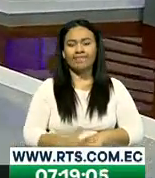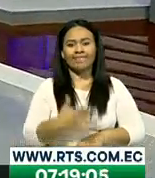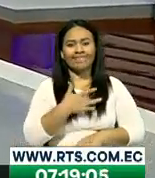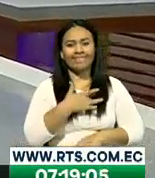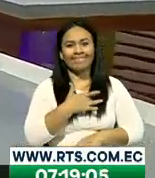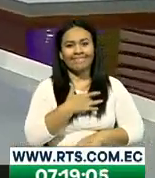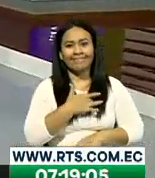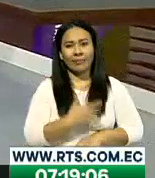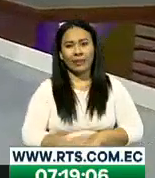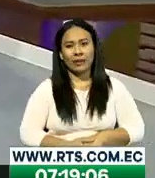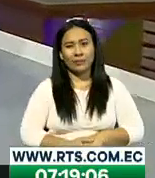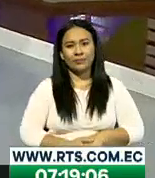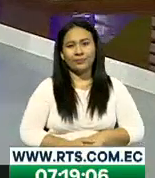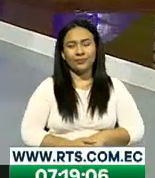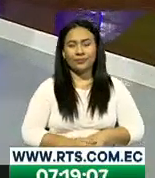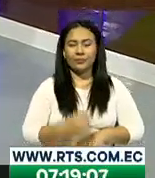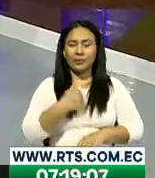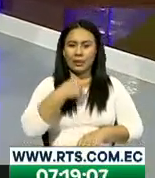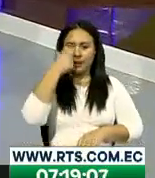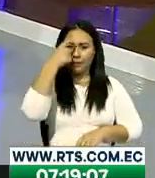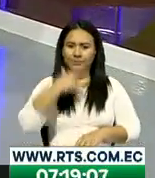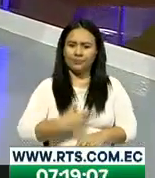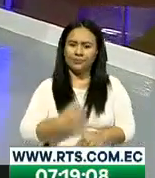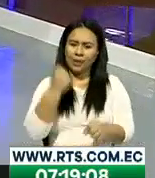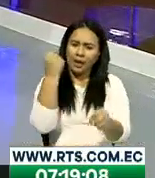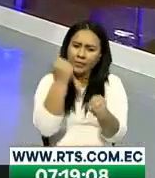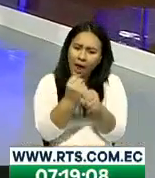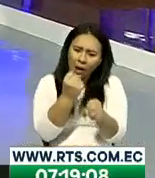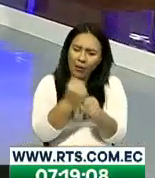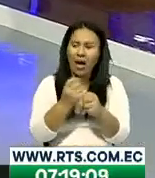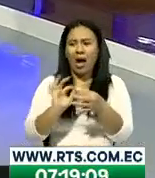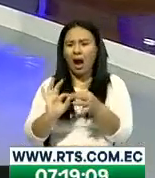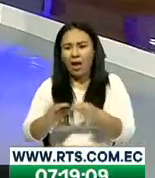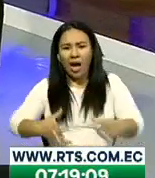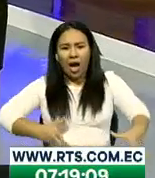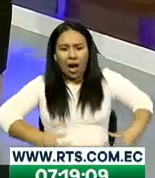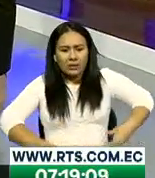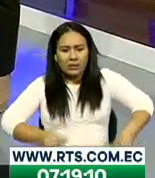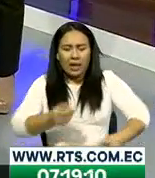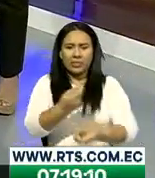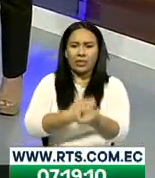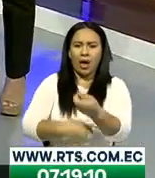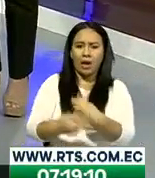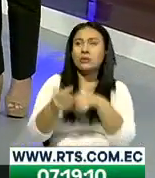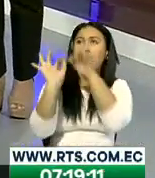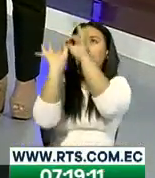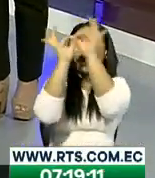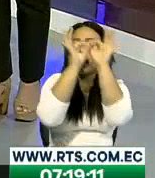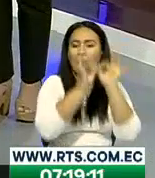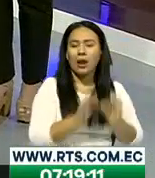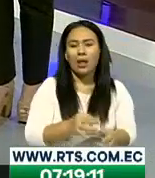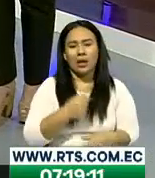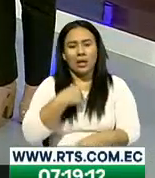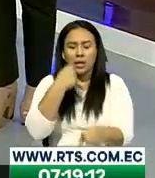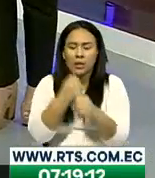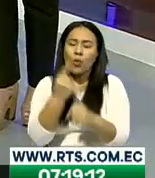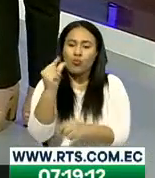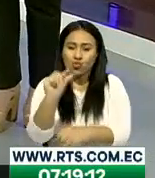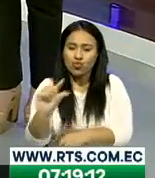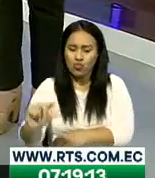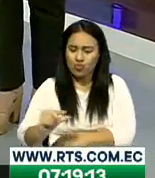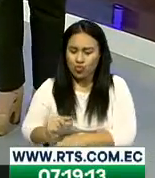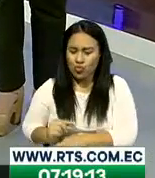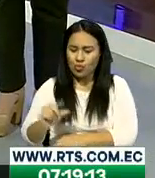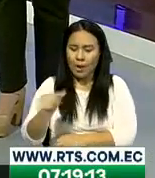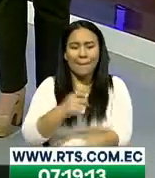Lamentable, ¿no? ¿Cuánto le toma a una persona de bien implementar, poner un negocio, trabajarlo, para ganarse unos cuantos pesos y poder pagar